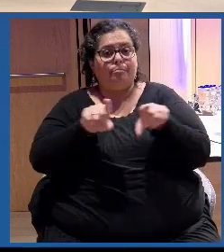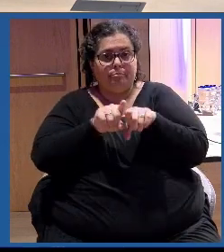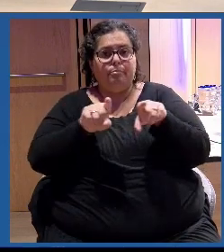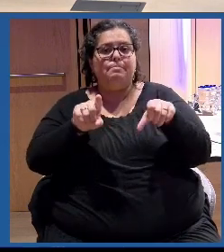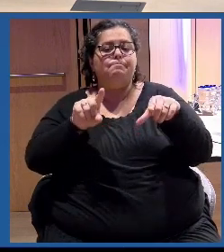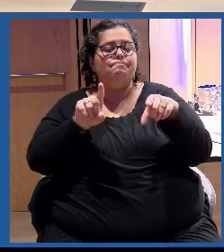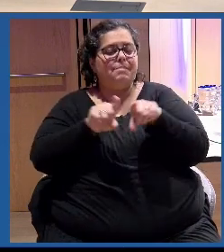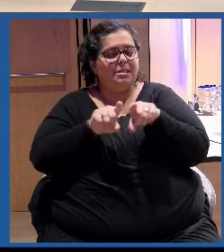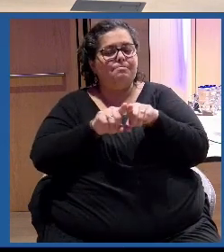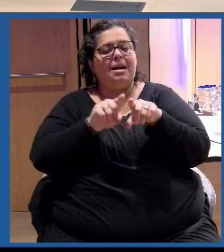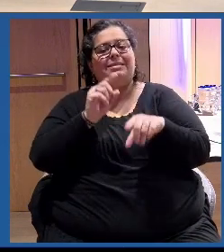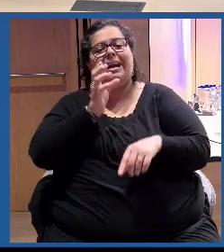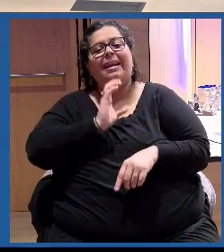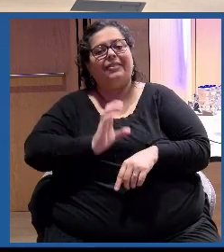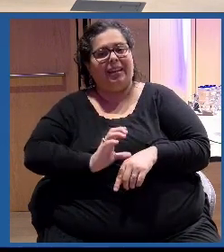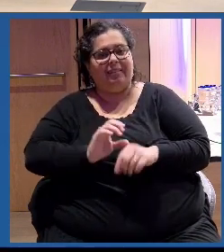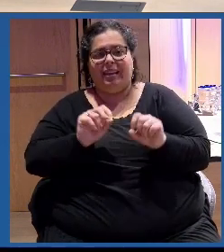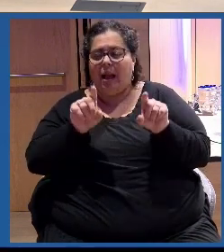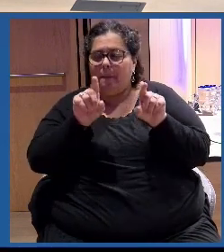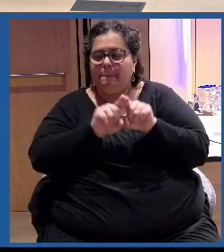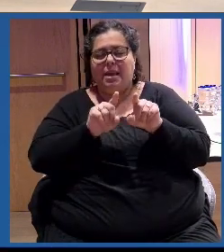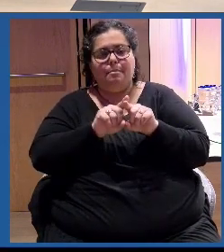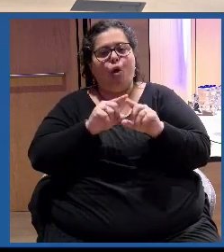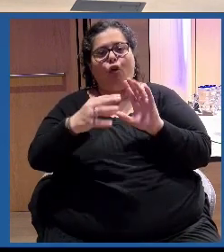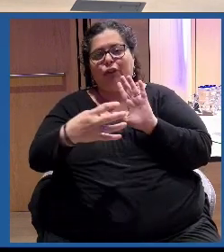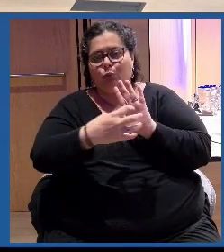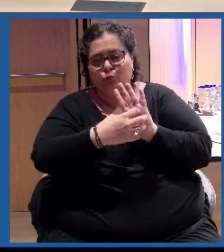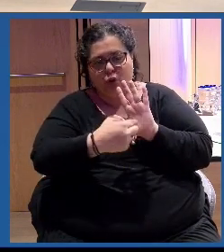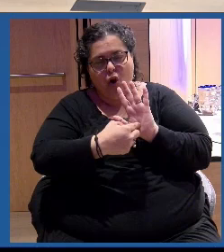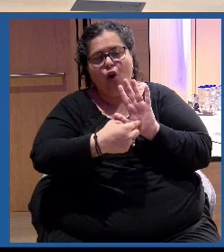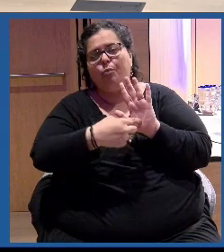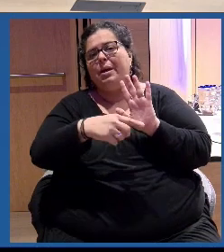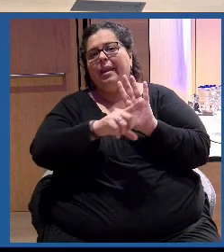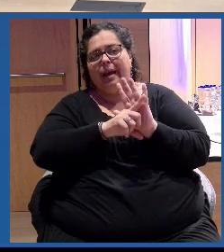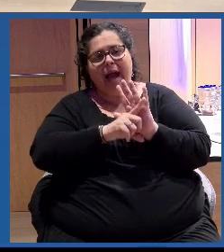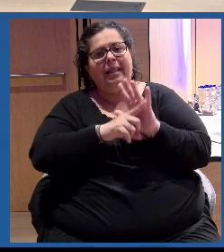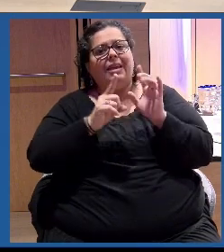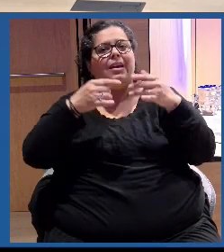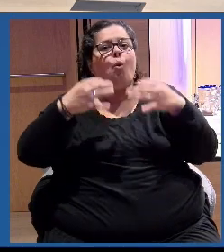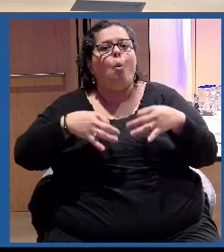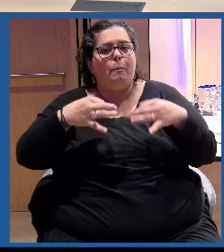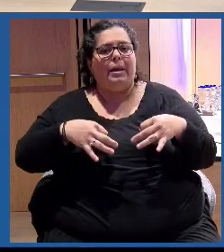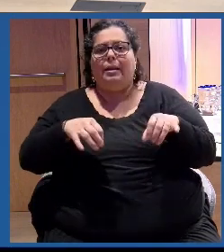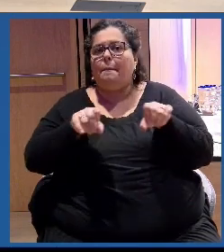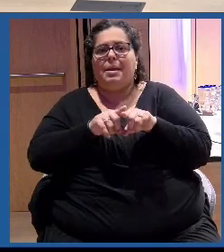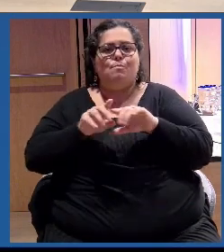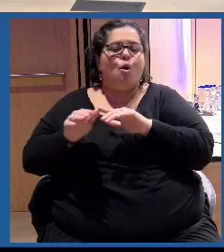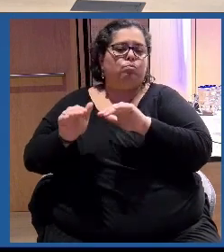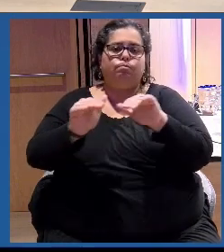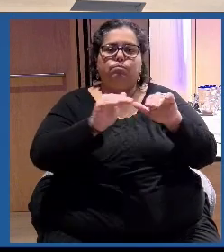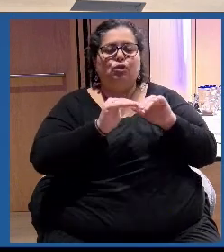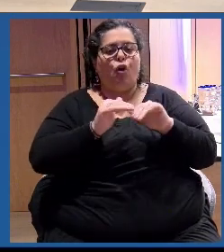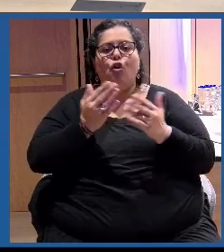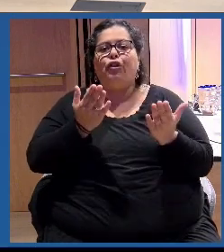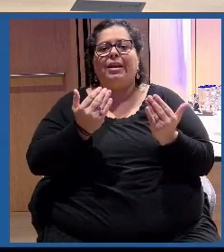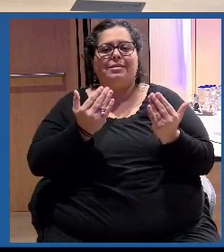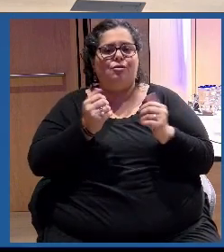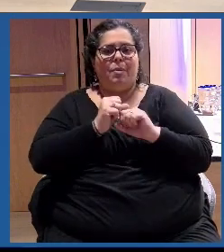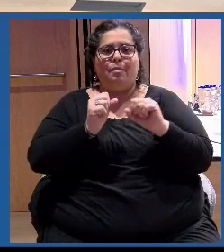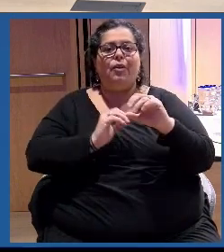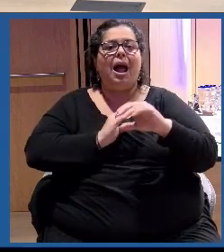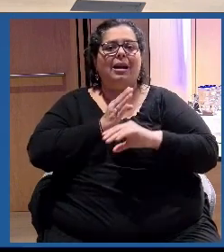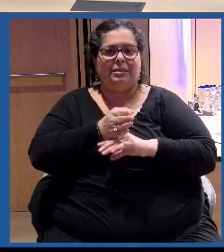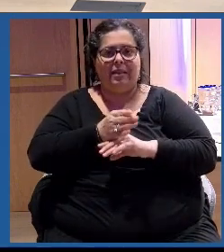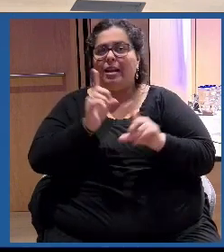características constitucionales, legales, y cumplir con todos los requisitos para poder acceder a esto. Es decir, que